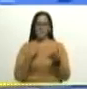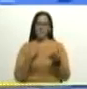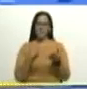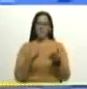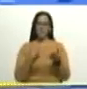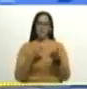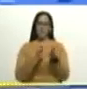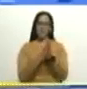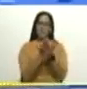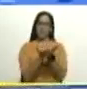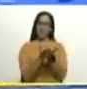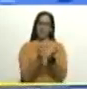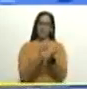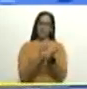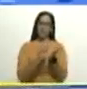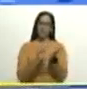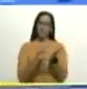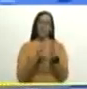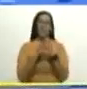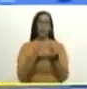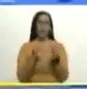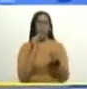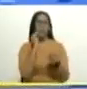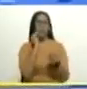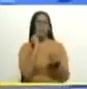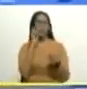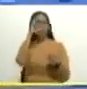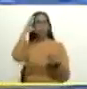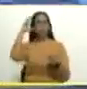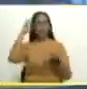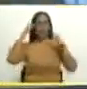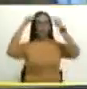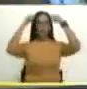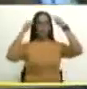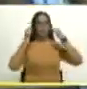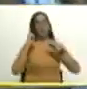libreta, con toda mi estancia como canciller del comandante Chávez. Algún día,